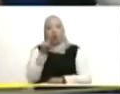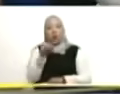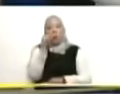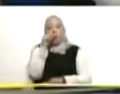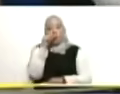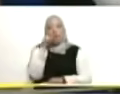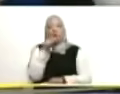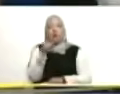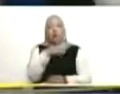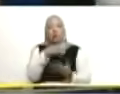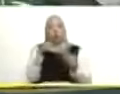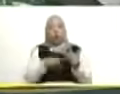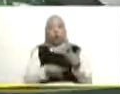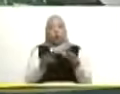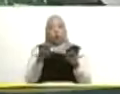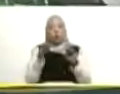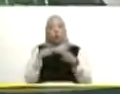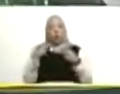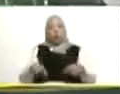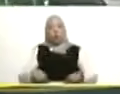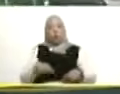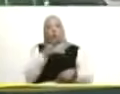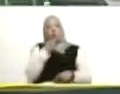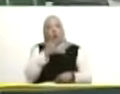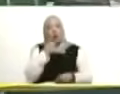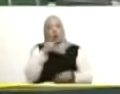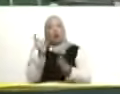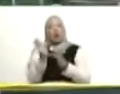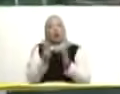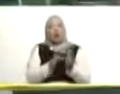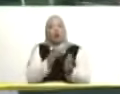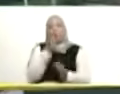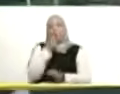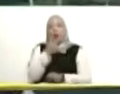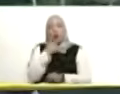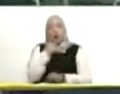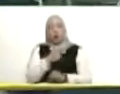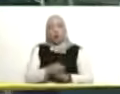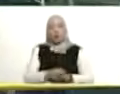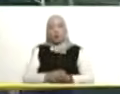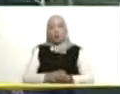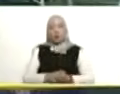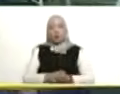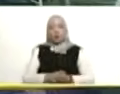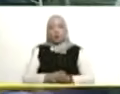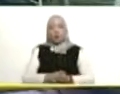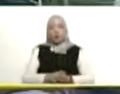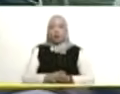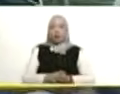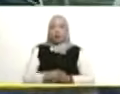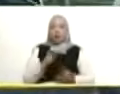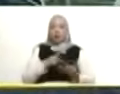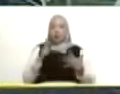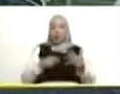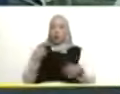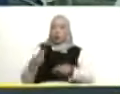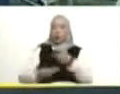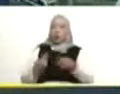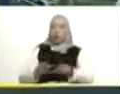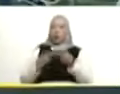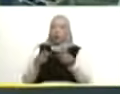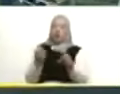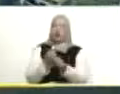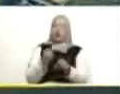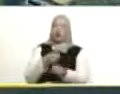verdad es un programa humano, muy cristiano, muy hermoso. Y además tienes el programa de voluntarios.